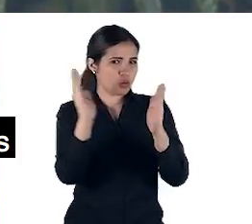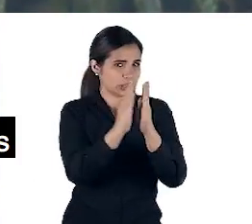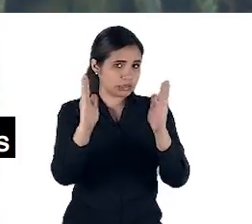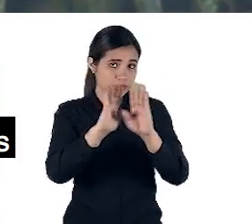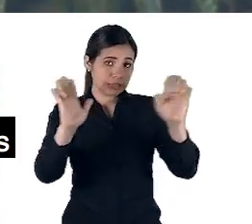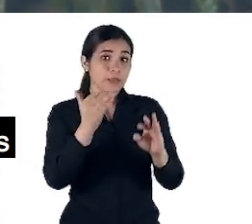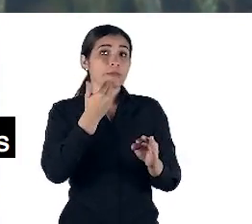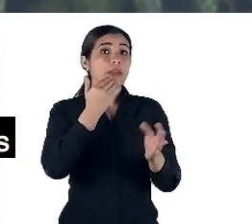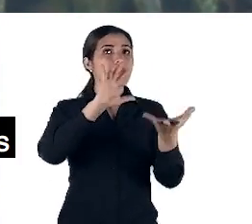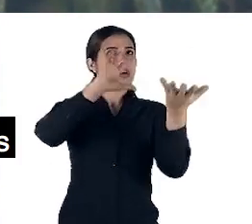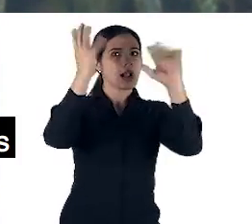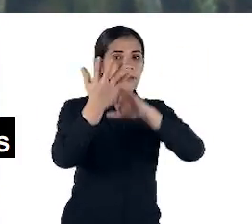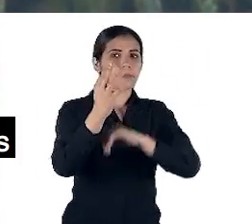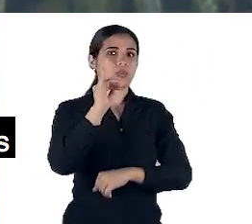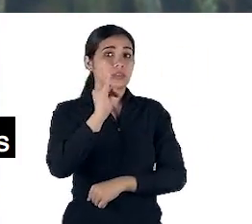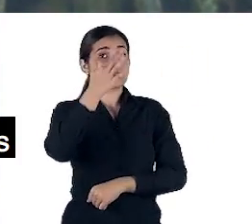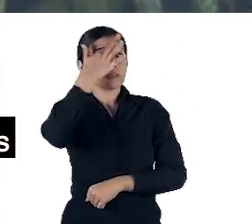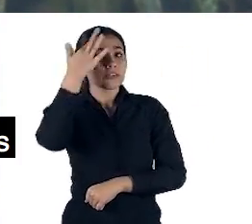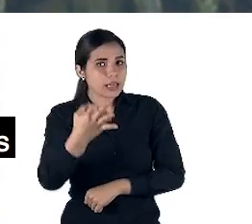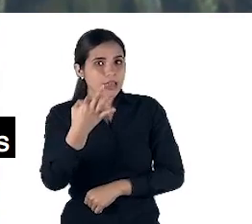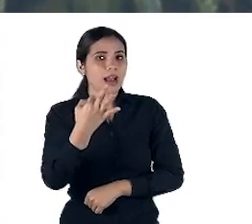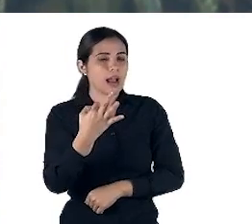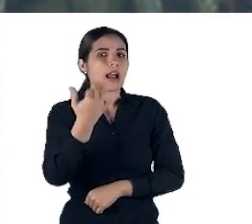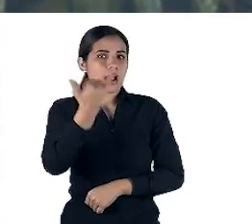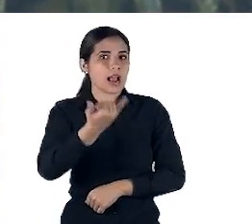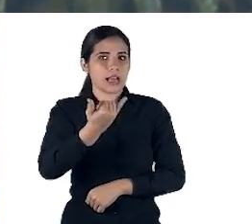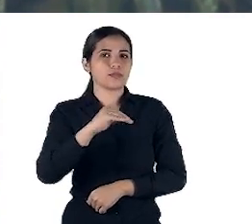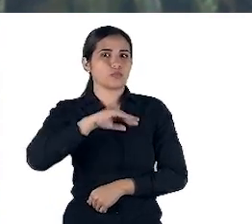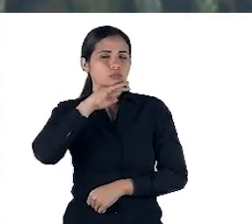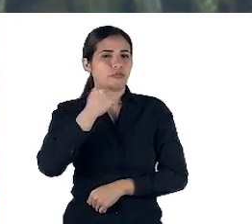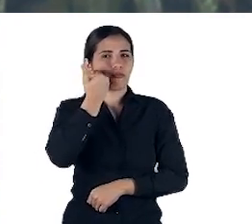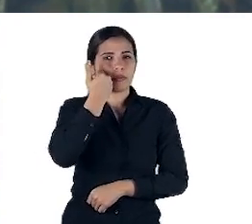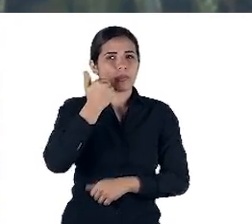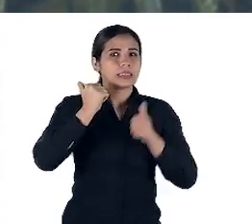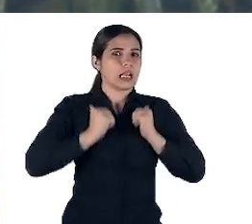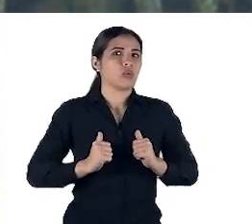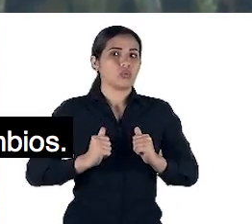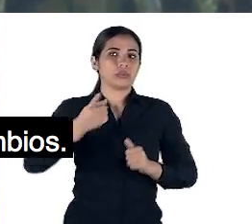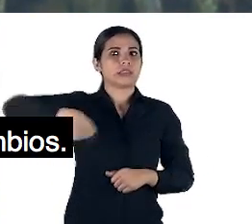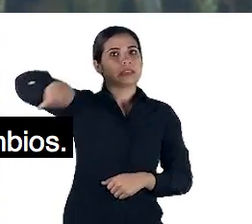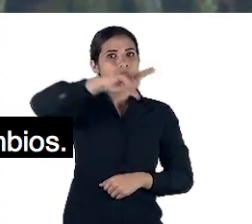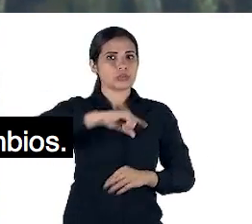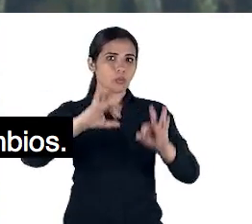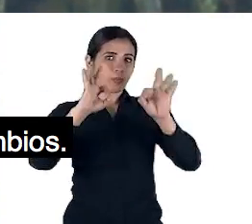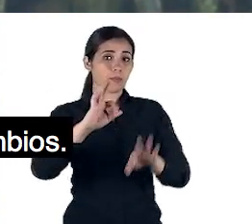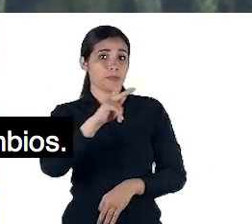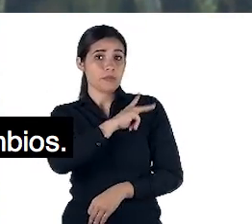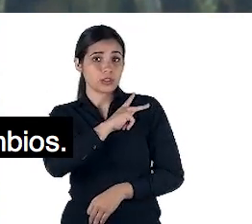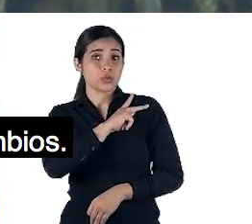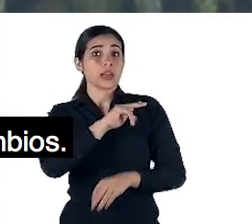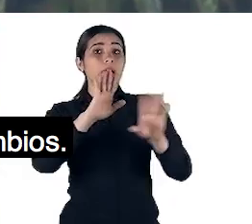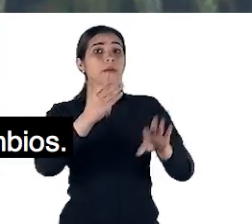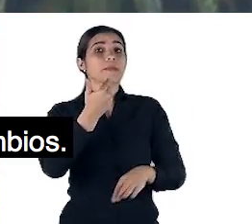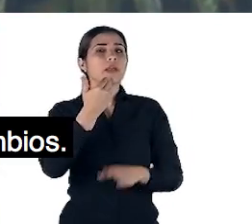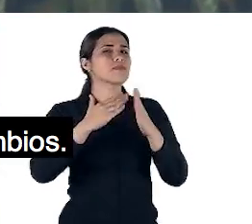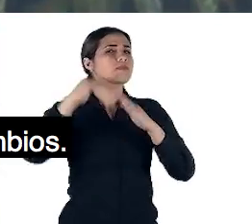hay en el clima y en el ambiente traen consecuencias sobre el estado de salud de las personas. Y más sobre los niños, porque los niños son